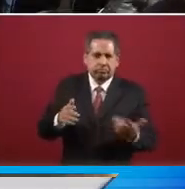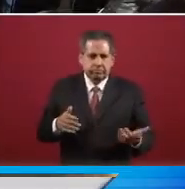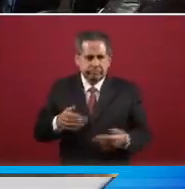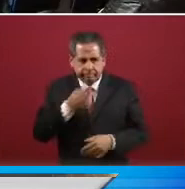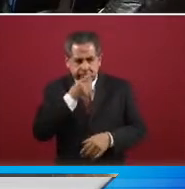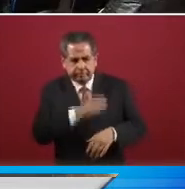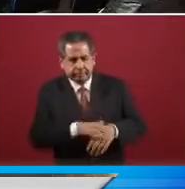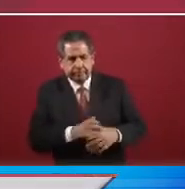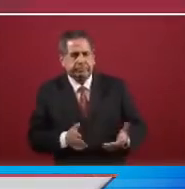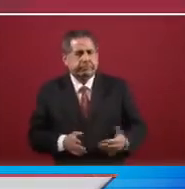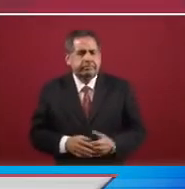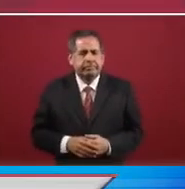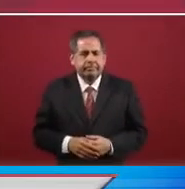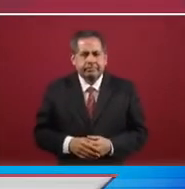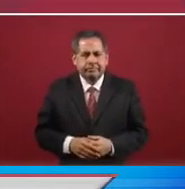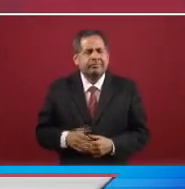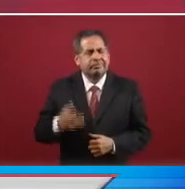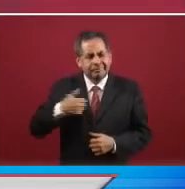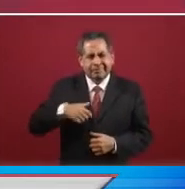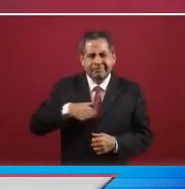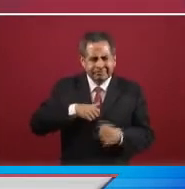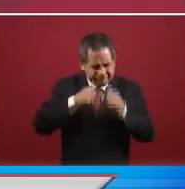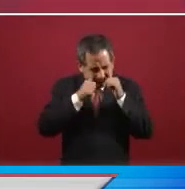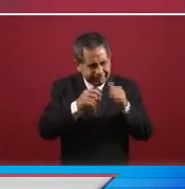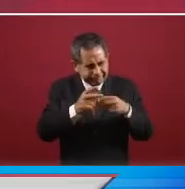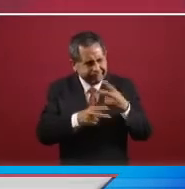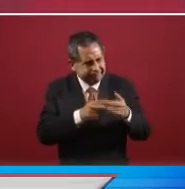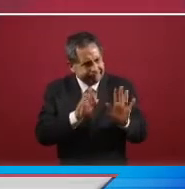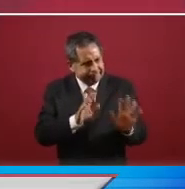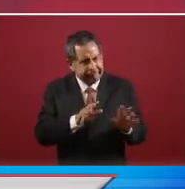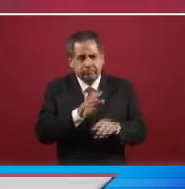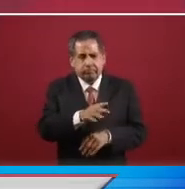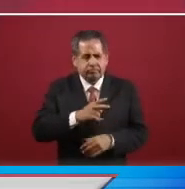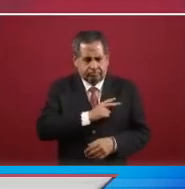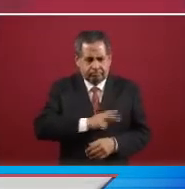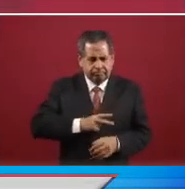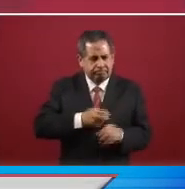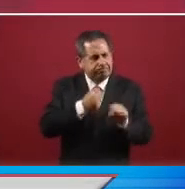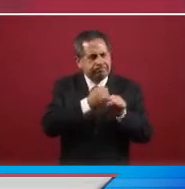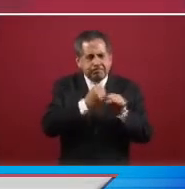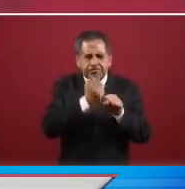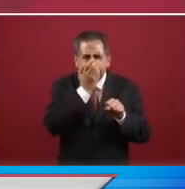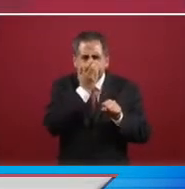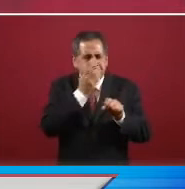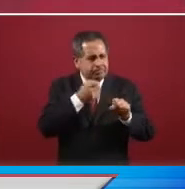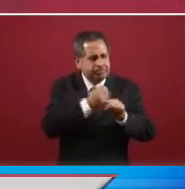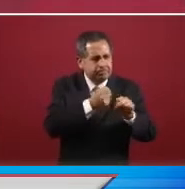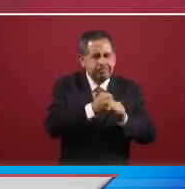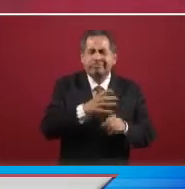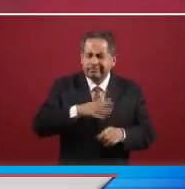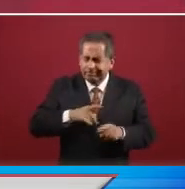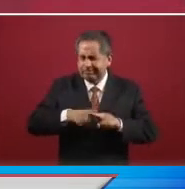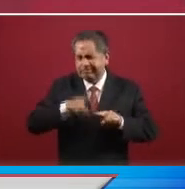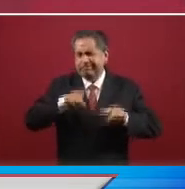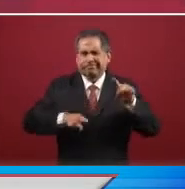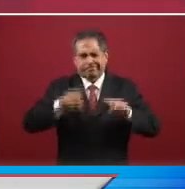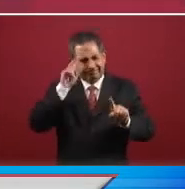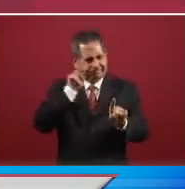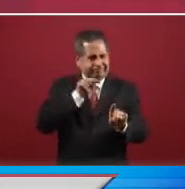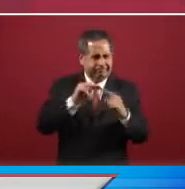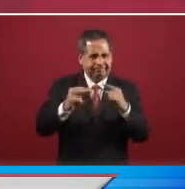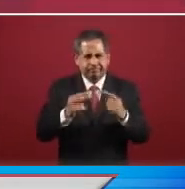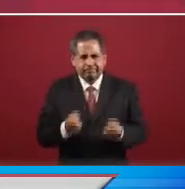Fertilizante. Estamos atendiendo lo del fertilizante, sí hay estas discrepancias. Existen discrepancias